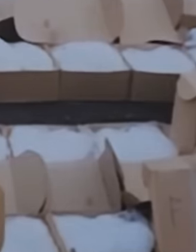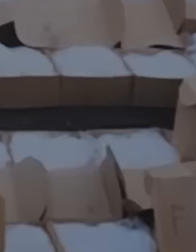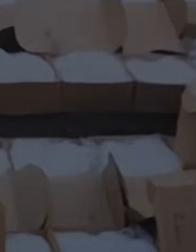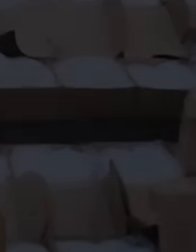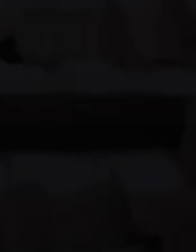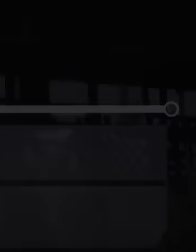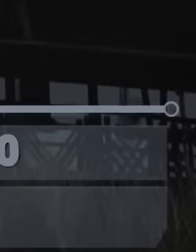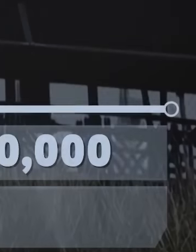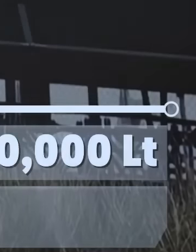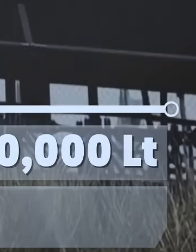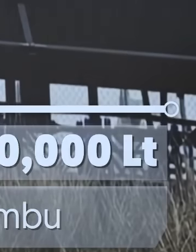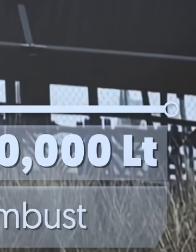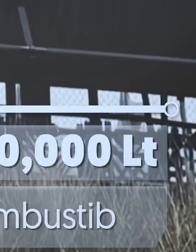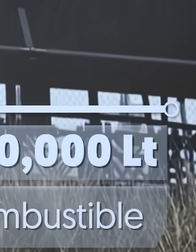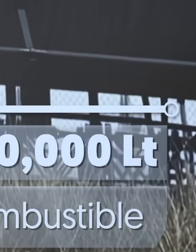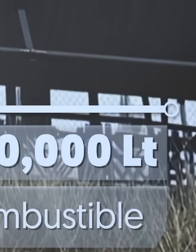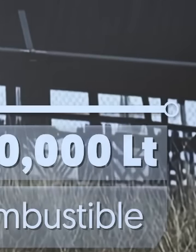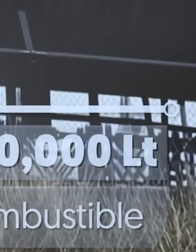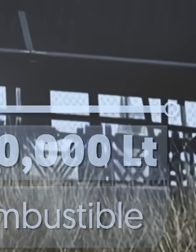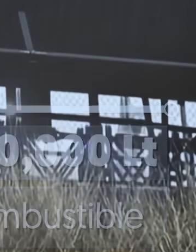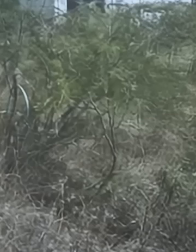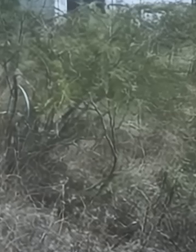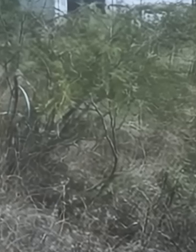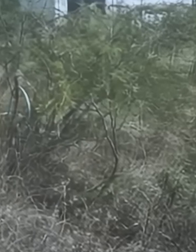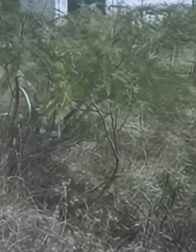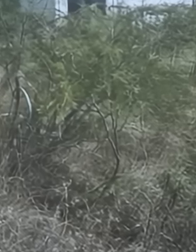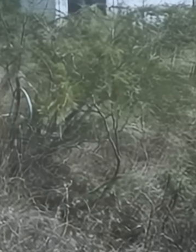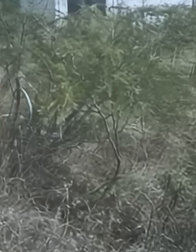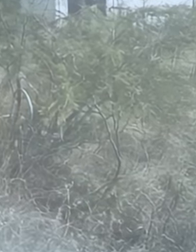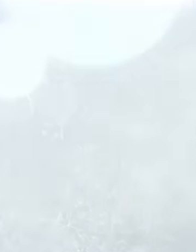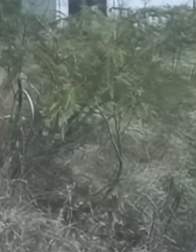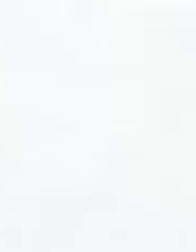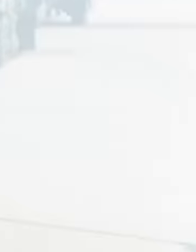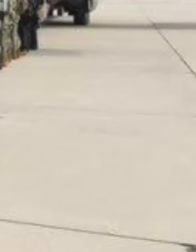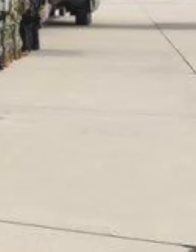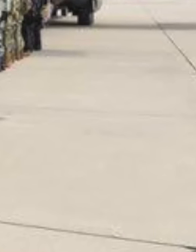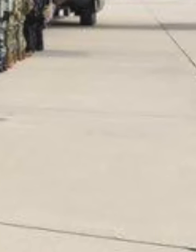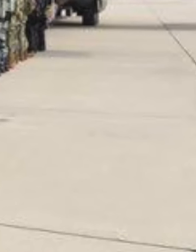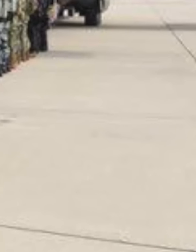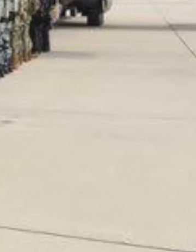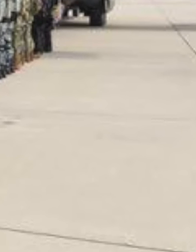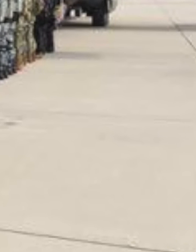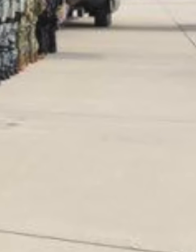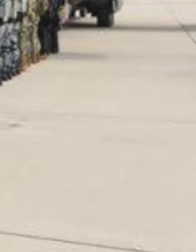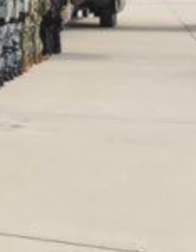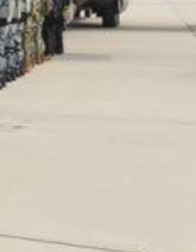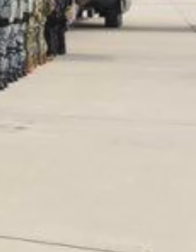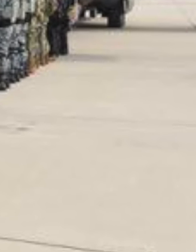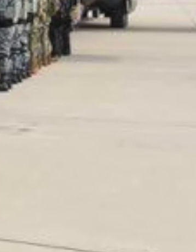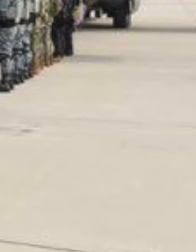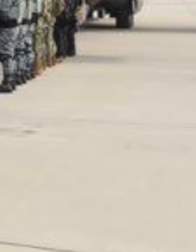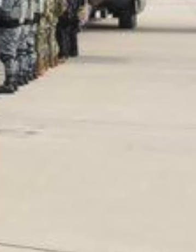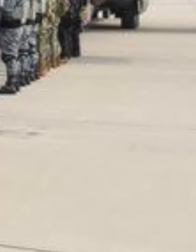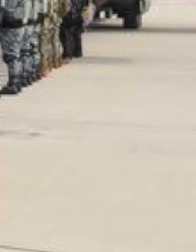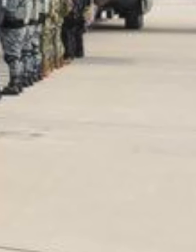Estados Unidos, Department of Justice, se estableció el compromiso inquebrantable de no solicitar la pena de muerte para ninguno